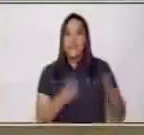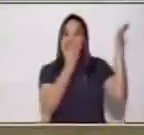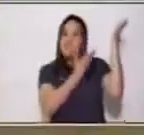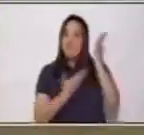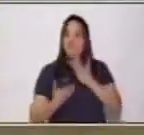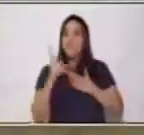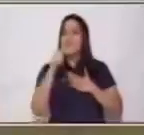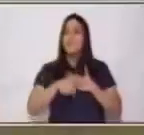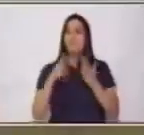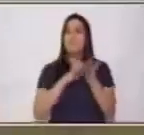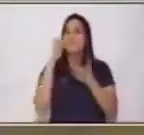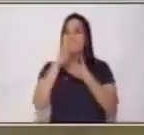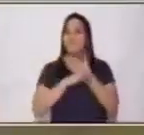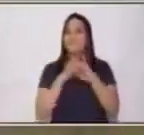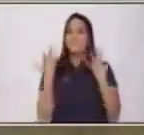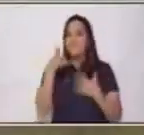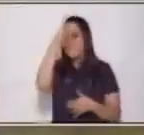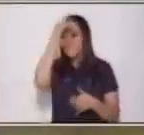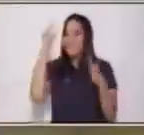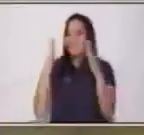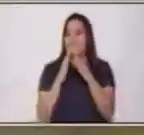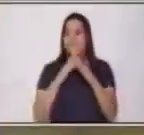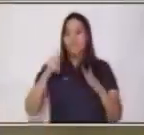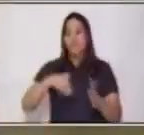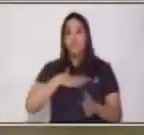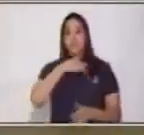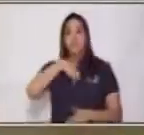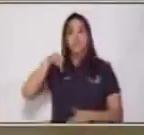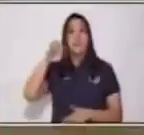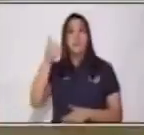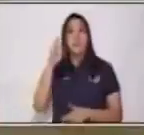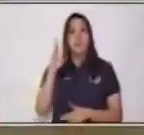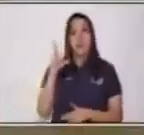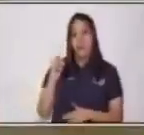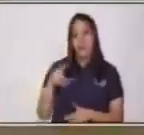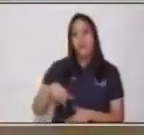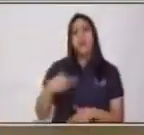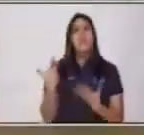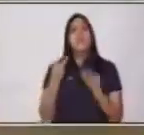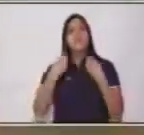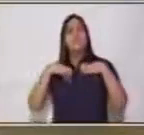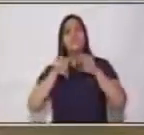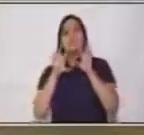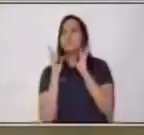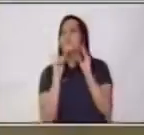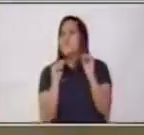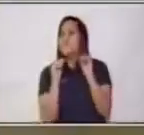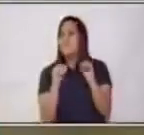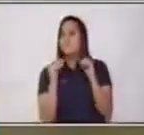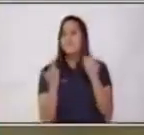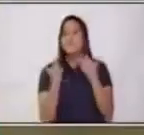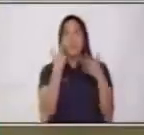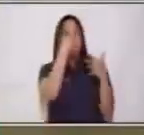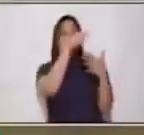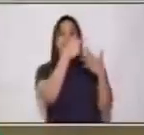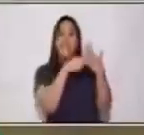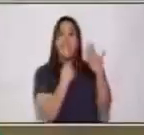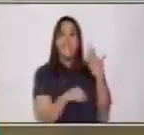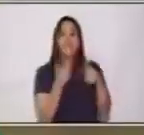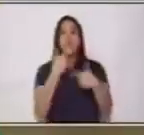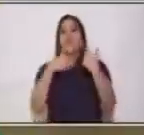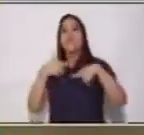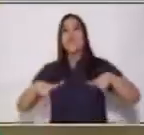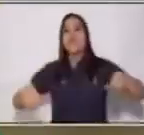Bienvenido a este espacio educativo Aprendo en Casa. Soy Pablo Salvatierra y en esta oportunidad desarrollaré el tema Géneros literarios y